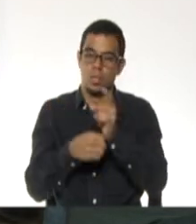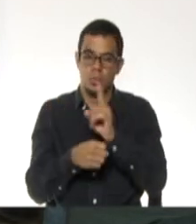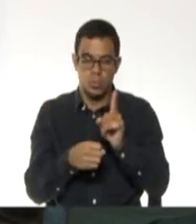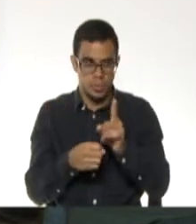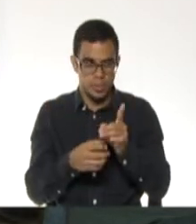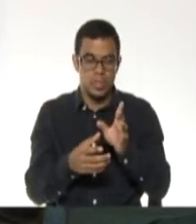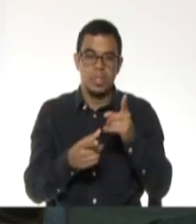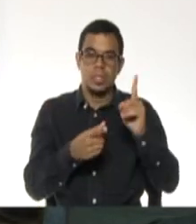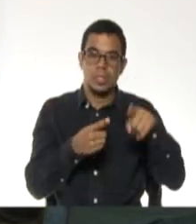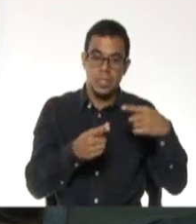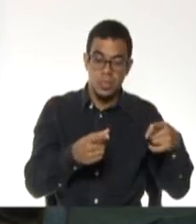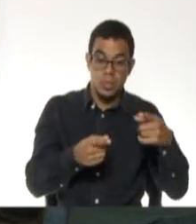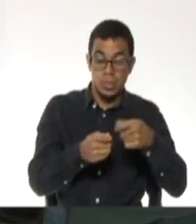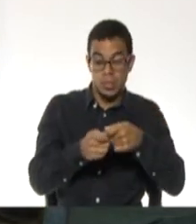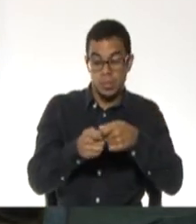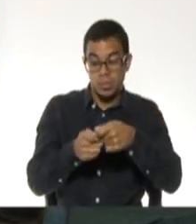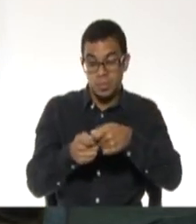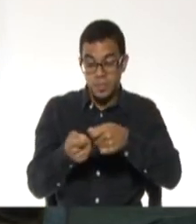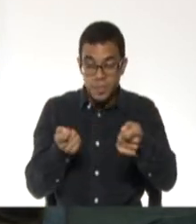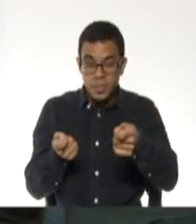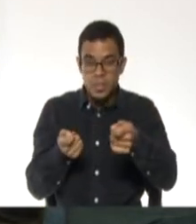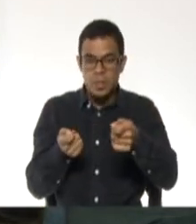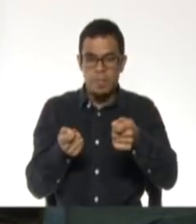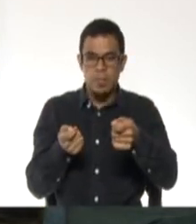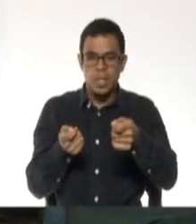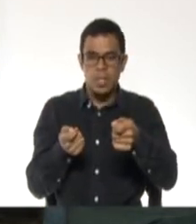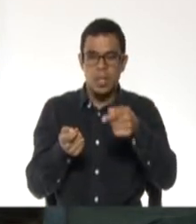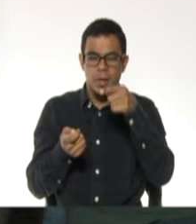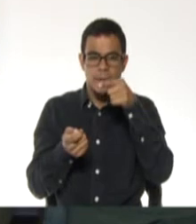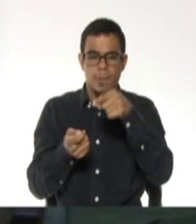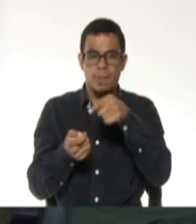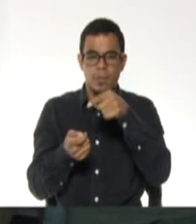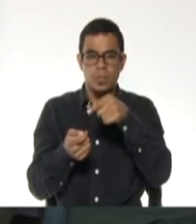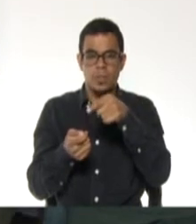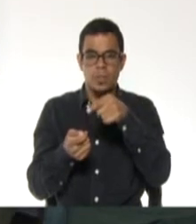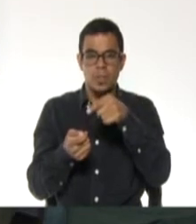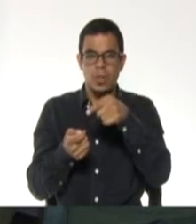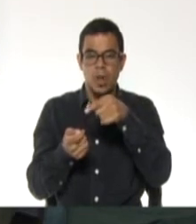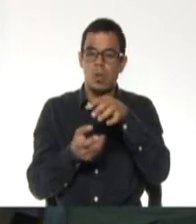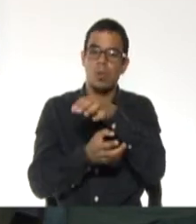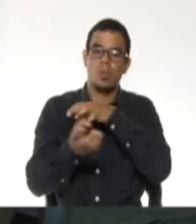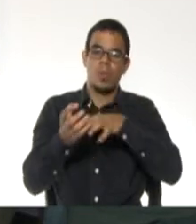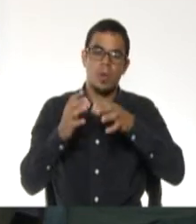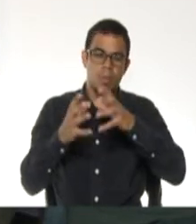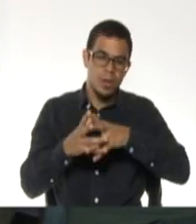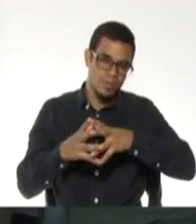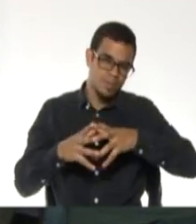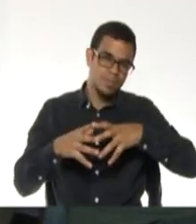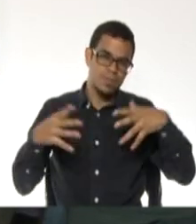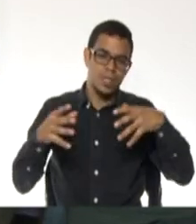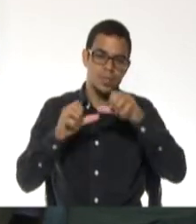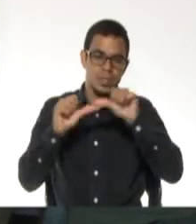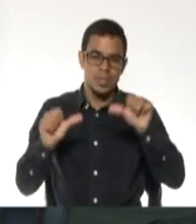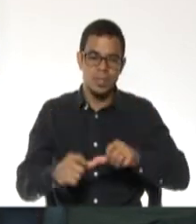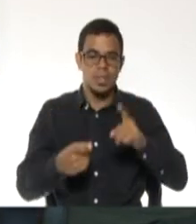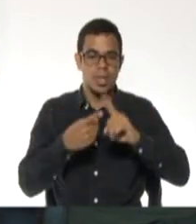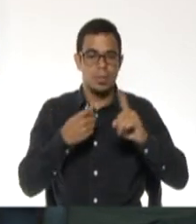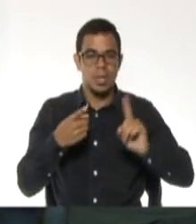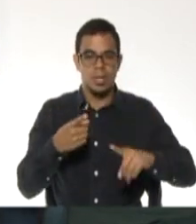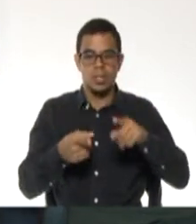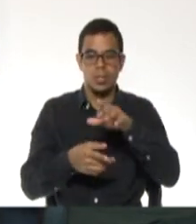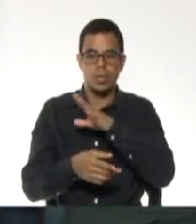forma que te puede ocasionar una avería mayor en el sistema de red. ¿Cómo